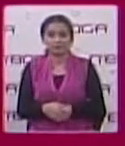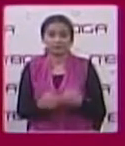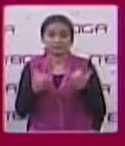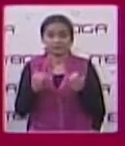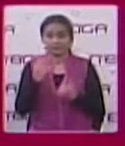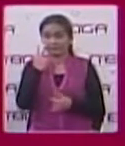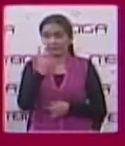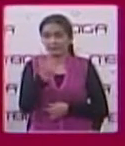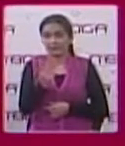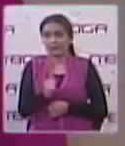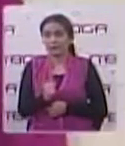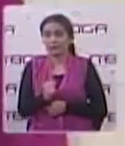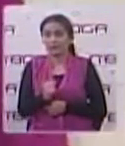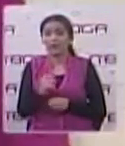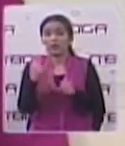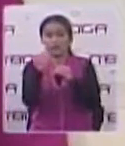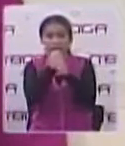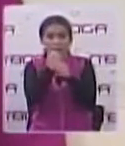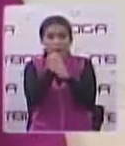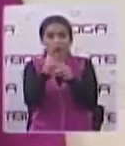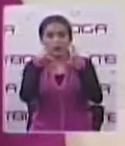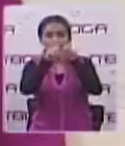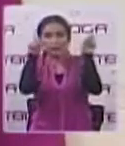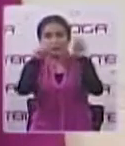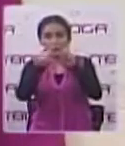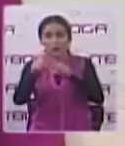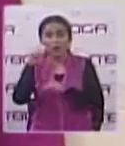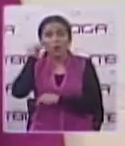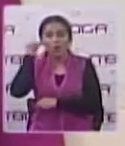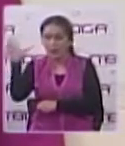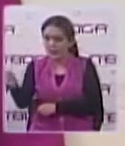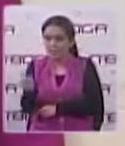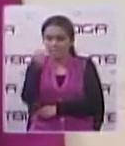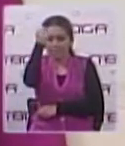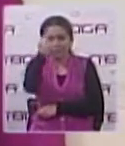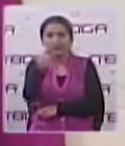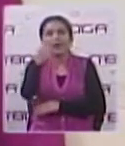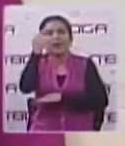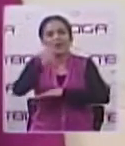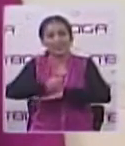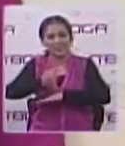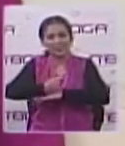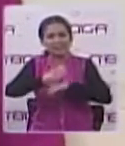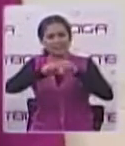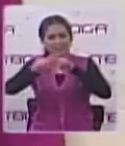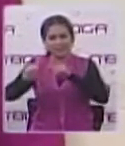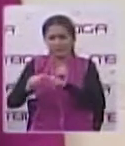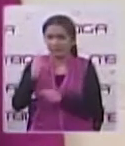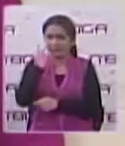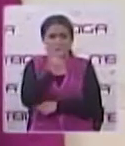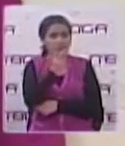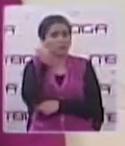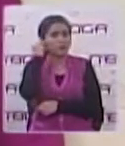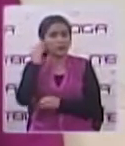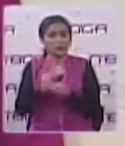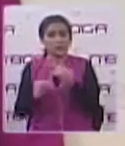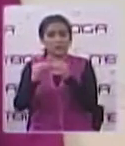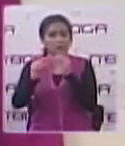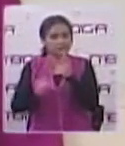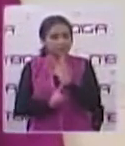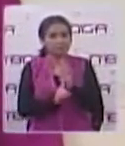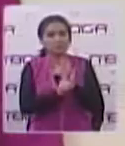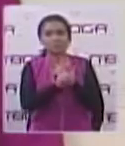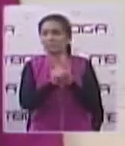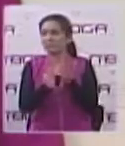en puestos gerenciales y creo que definitivamente hay una oportunidad de seguir creciendo y participando en